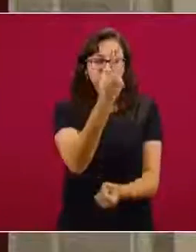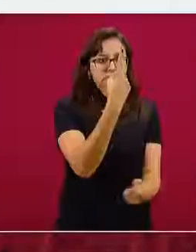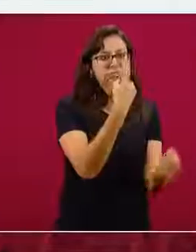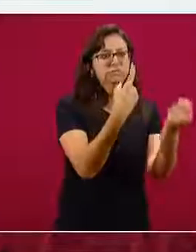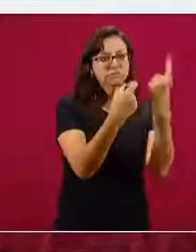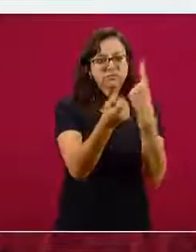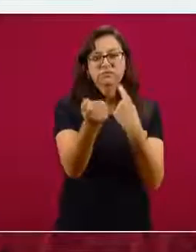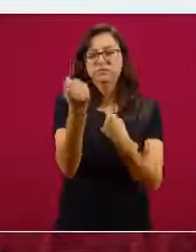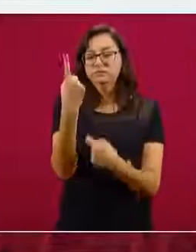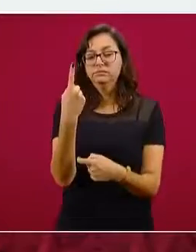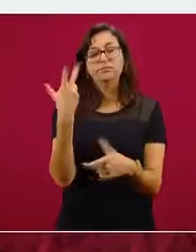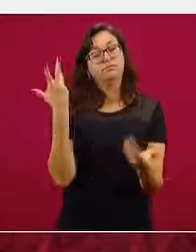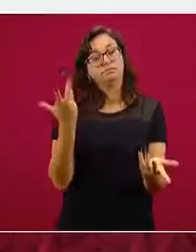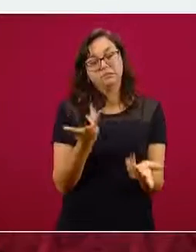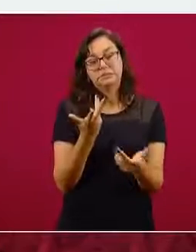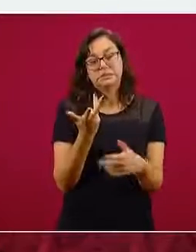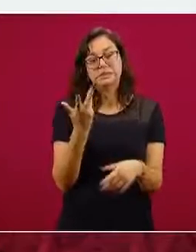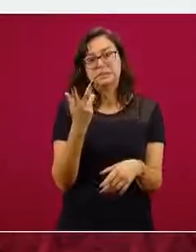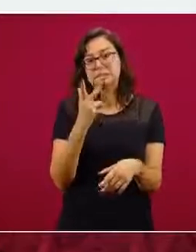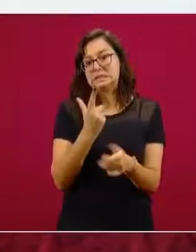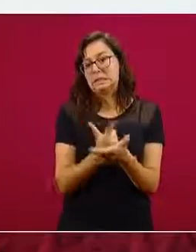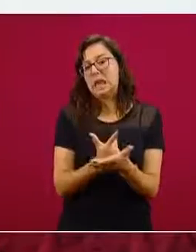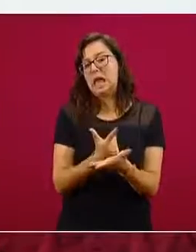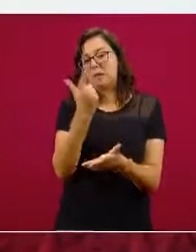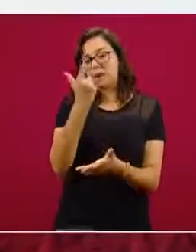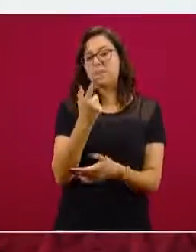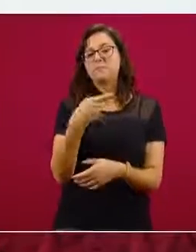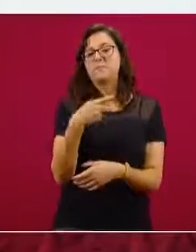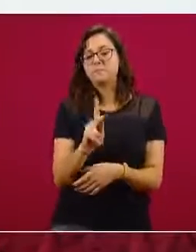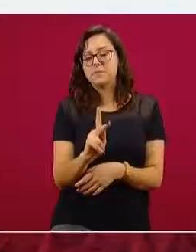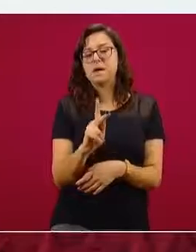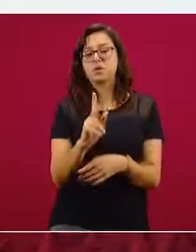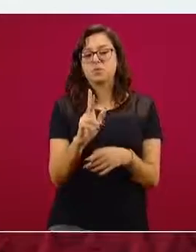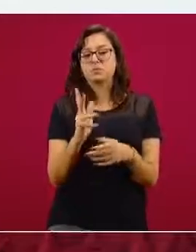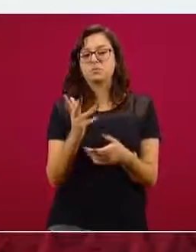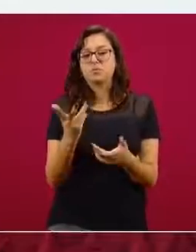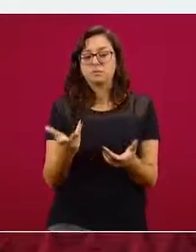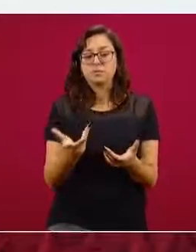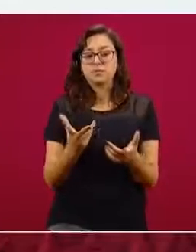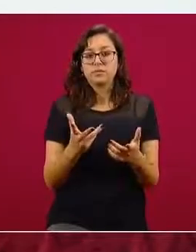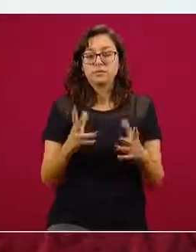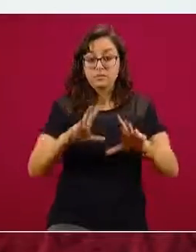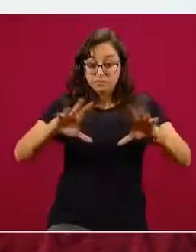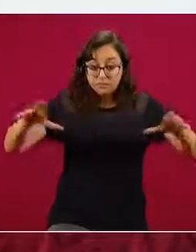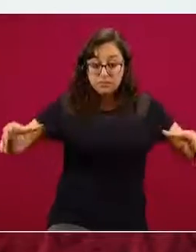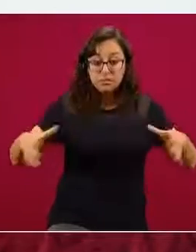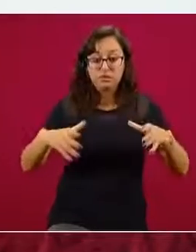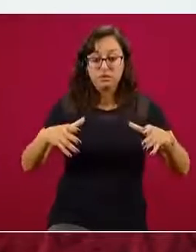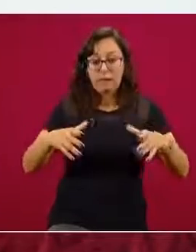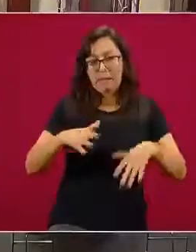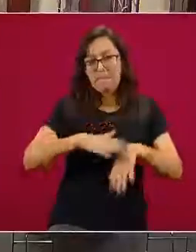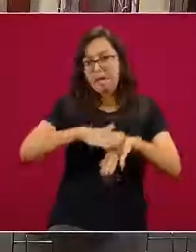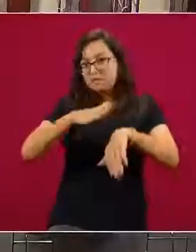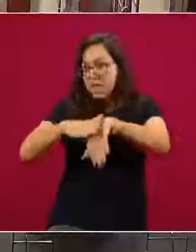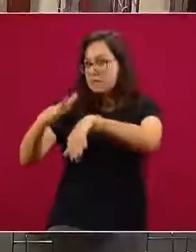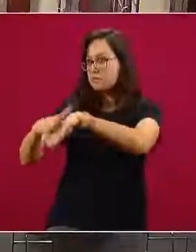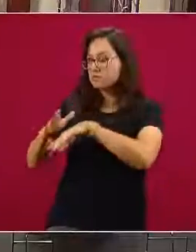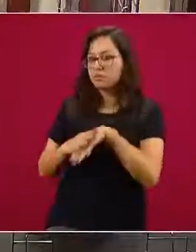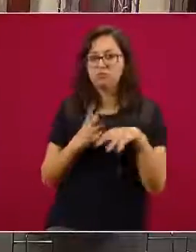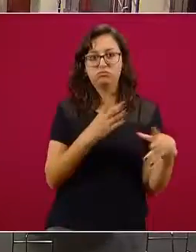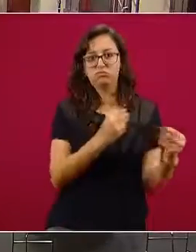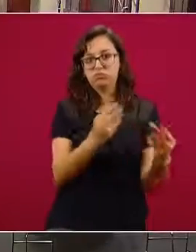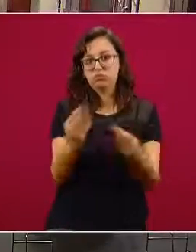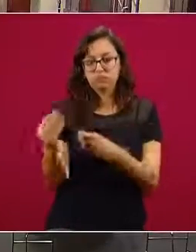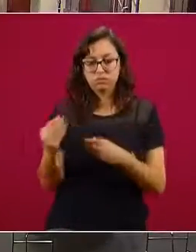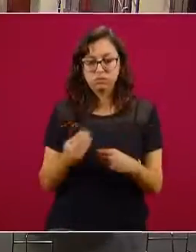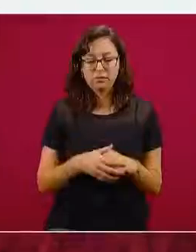tenían un impacto, pero muy pequeño. En el momento en que lo concentras, el impacto se multiplica por un número importante, por muchos factores.